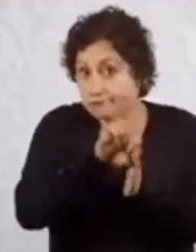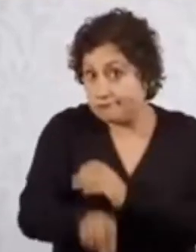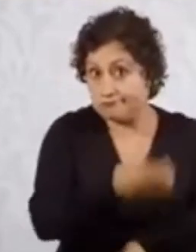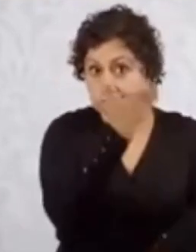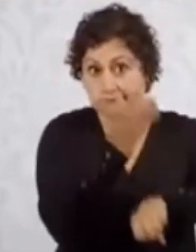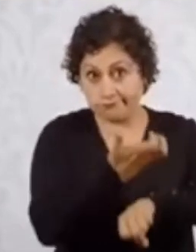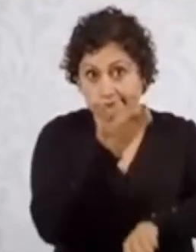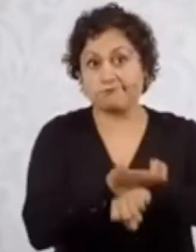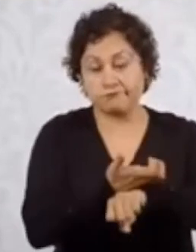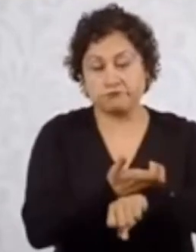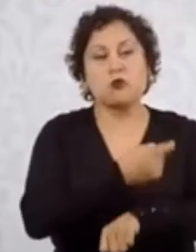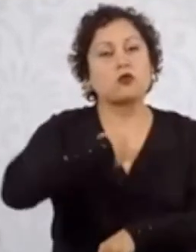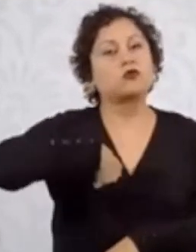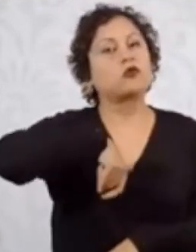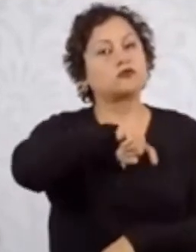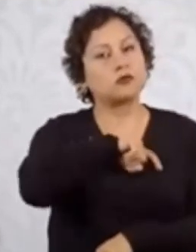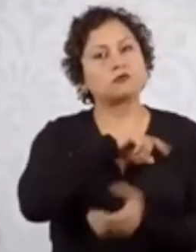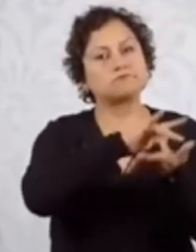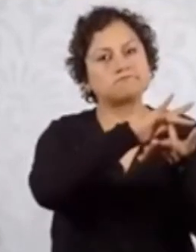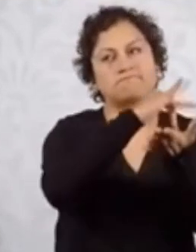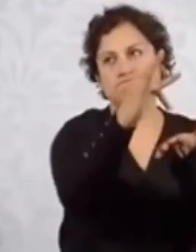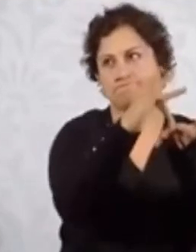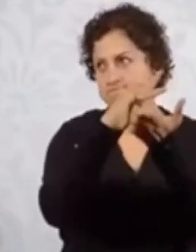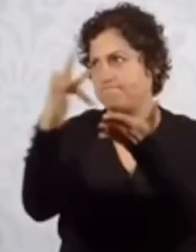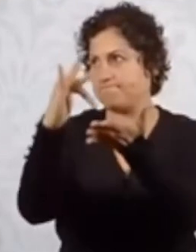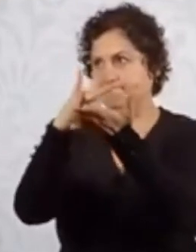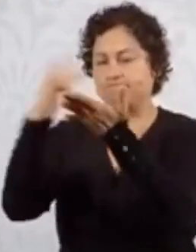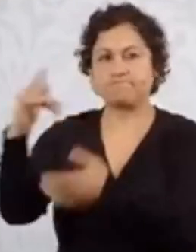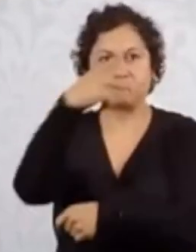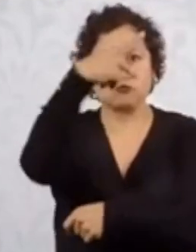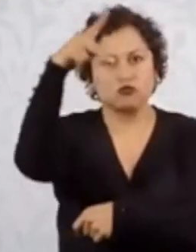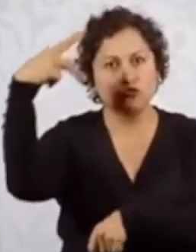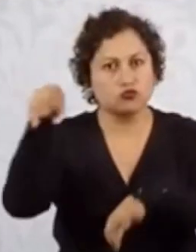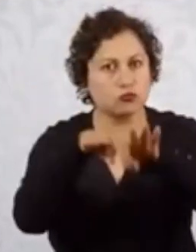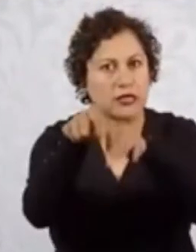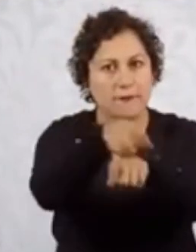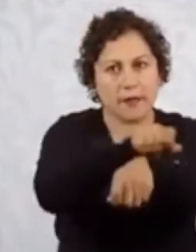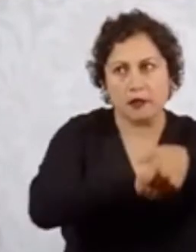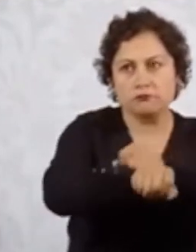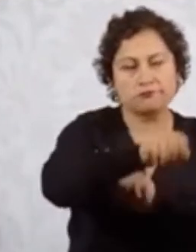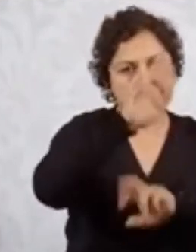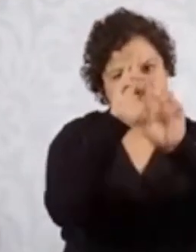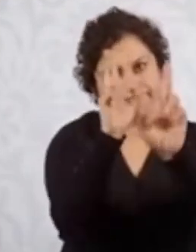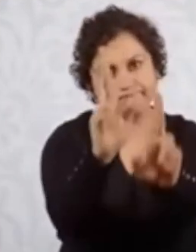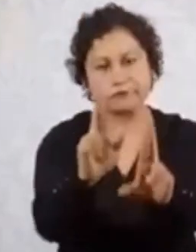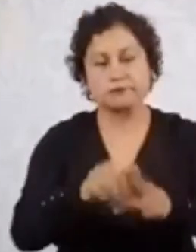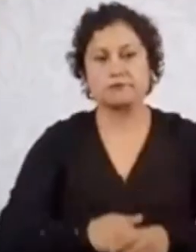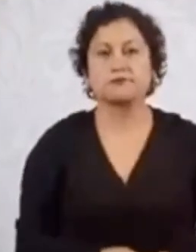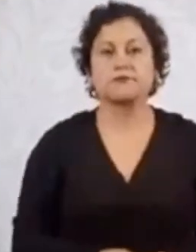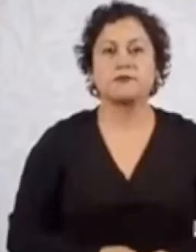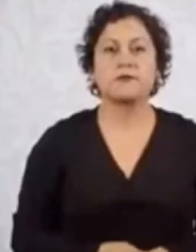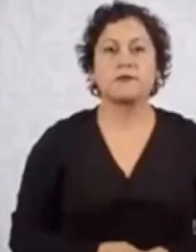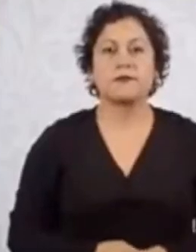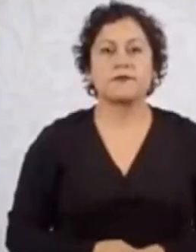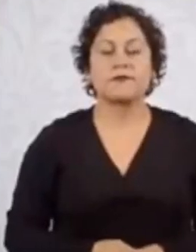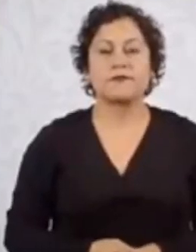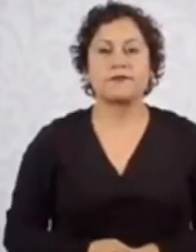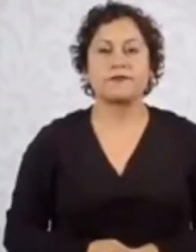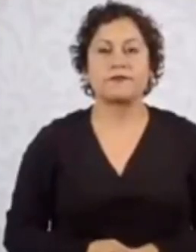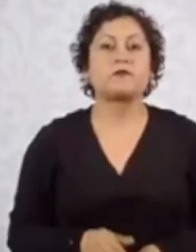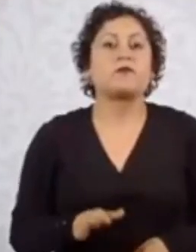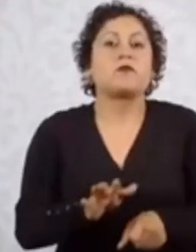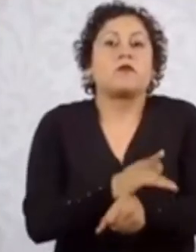México?". Entonces, todos estos temas que antes no escuchábamos cuando éramos chamacos, se han convertido en temas urgentes. ¿Por